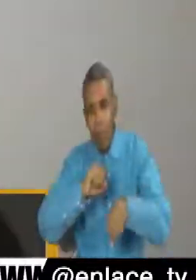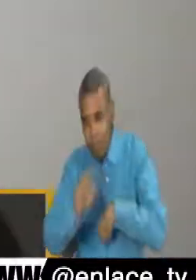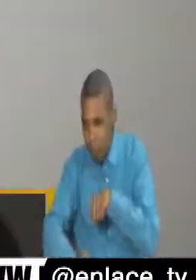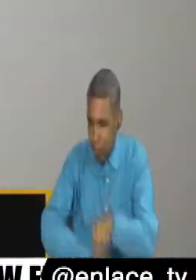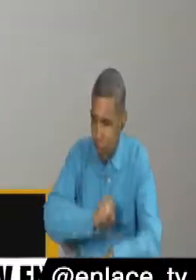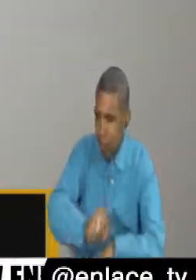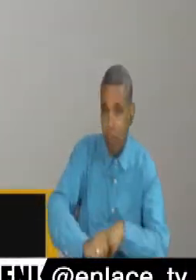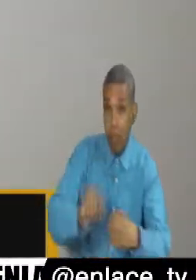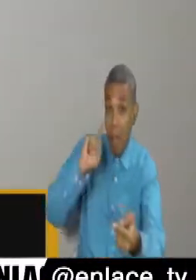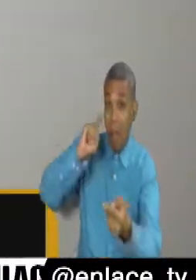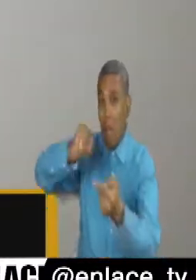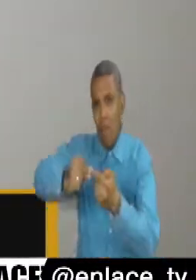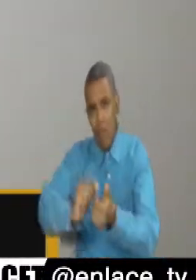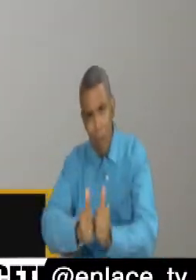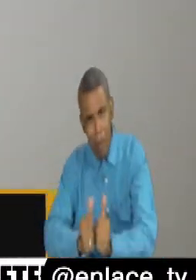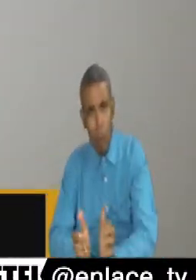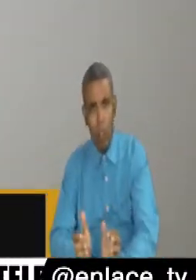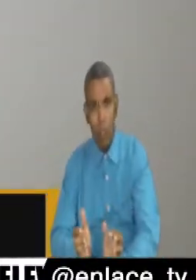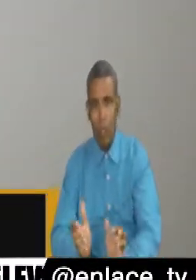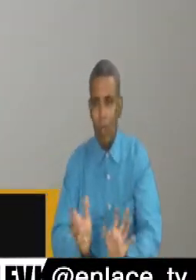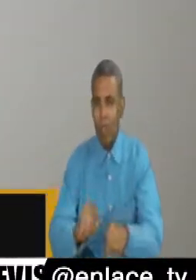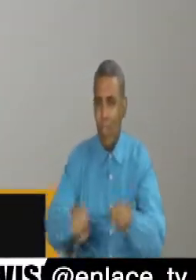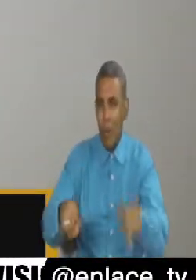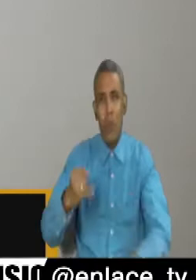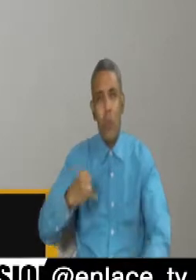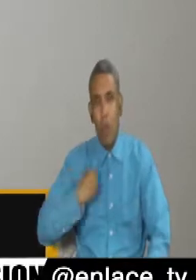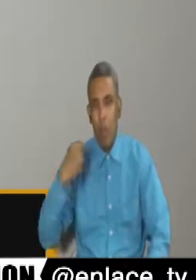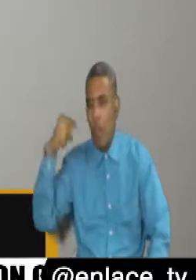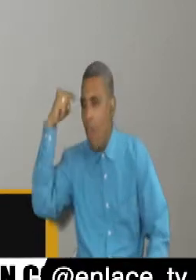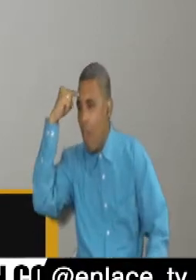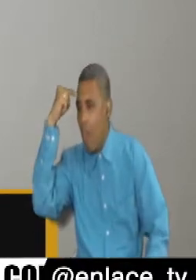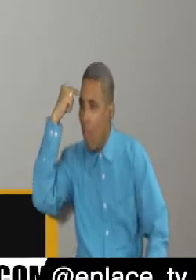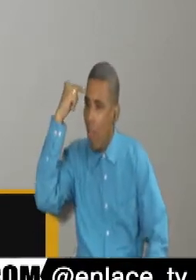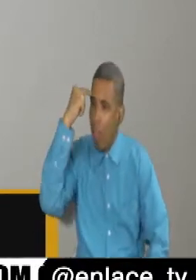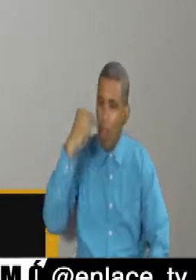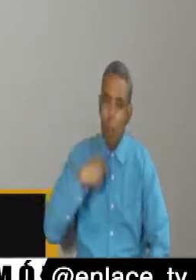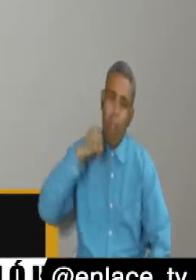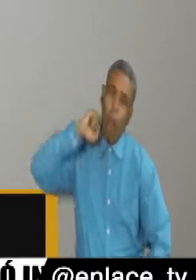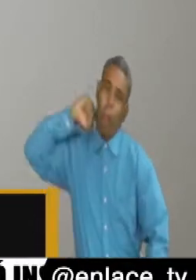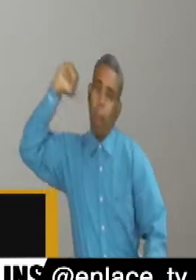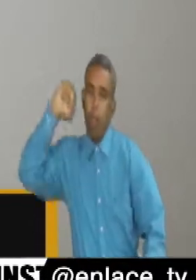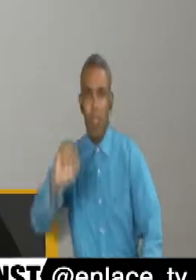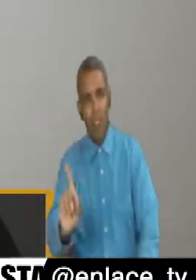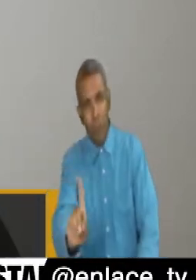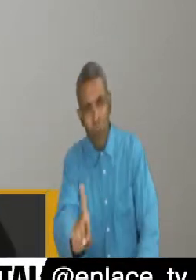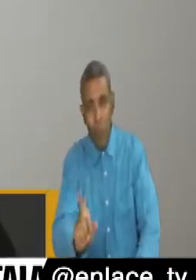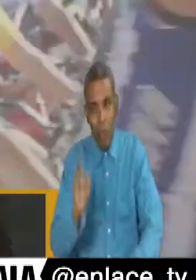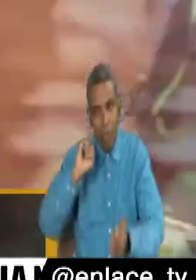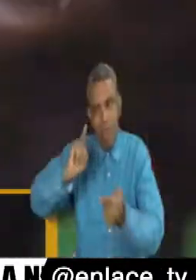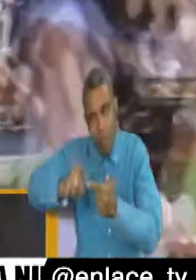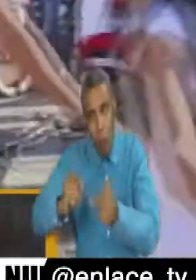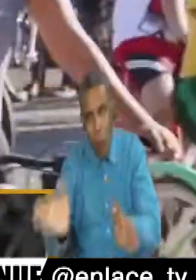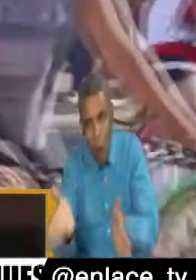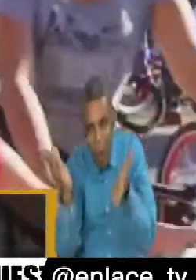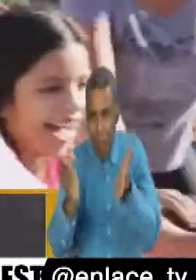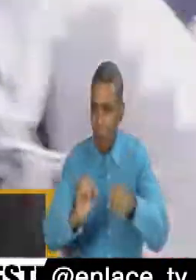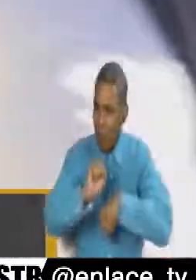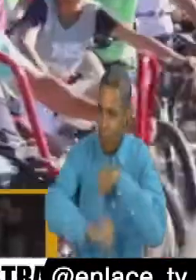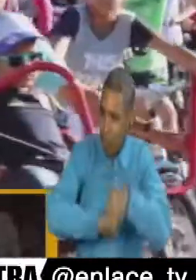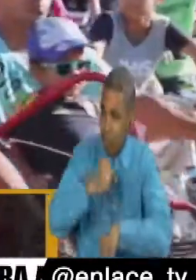Bermeja. Se realizó, participaron alrededor de 350 personas. La idea era atravesar estas